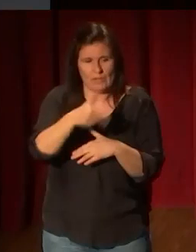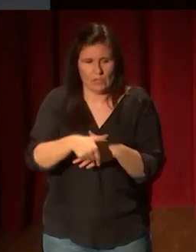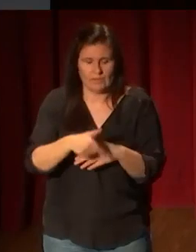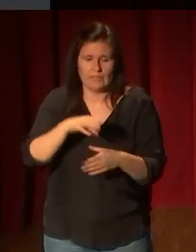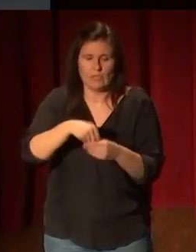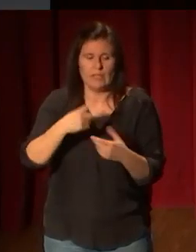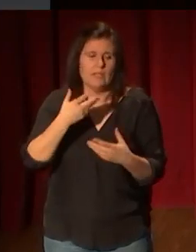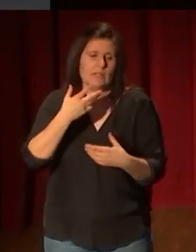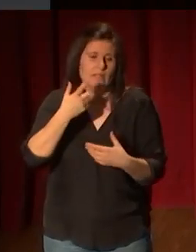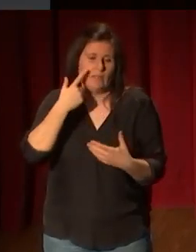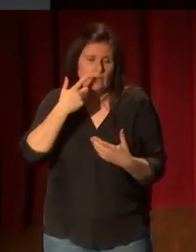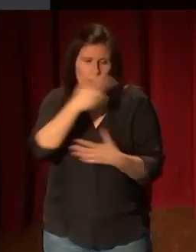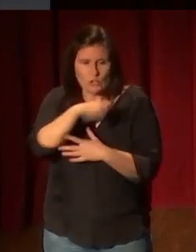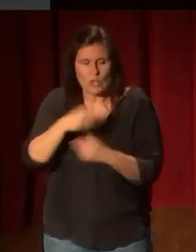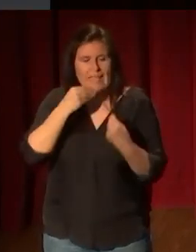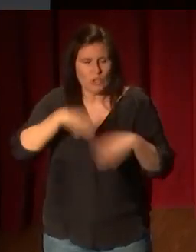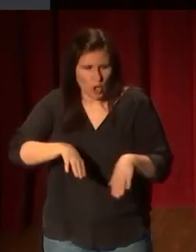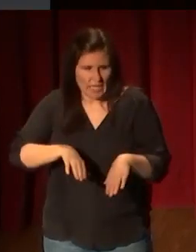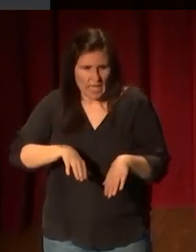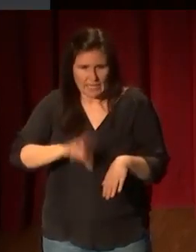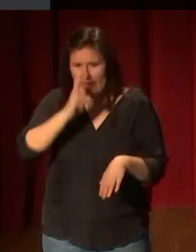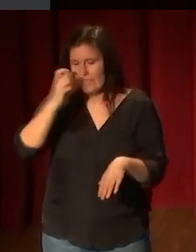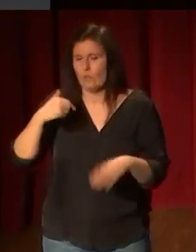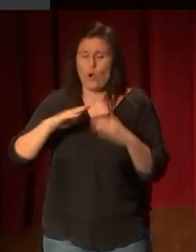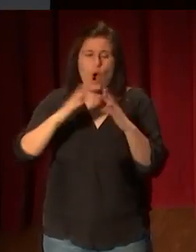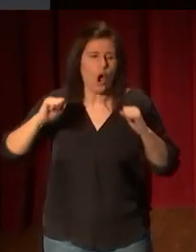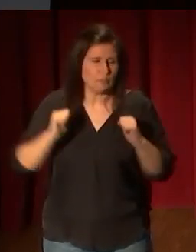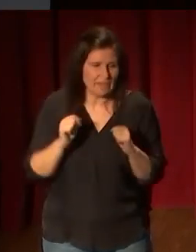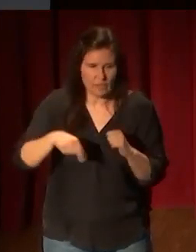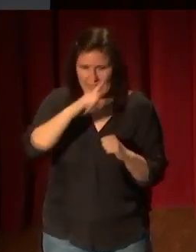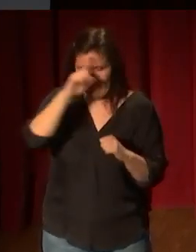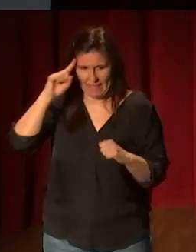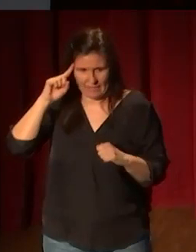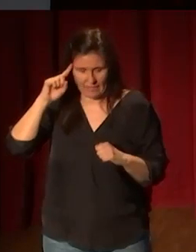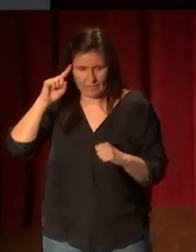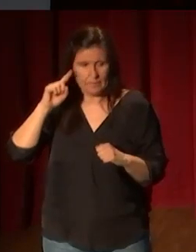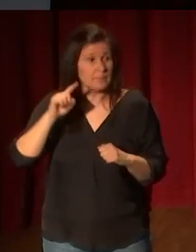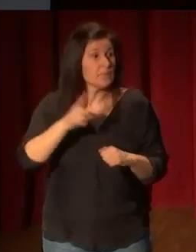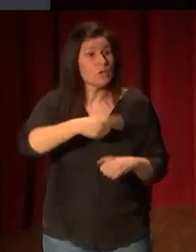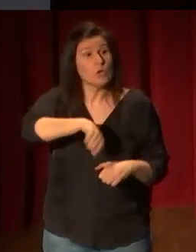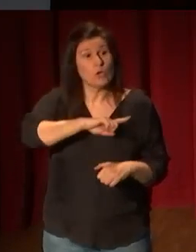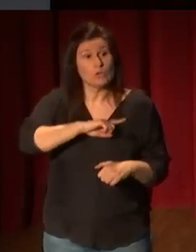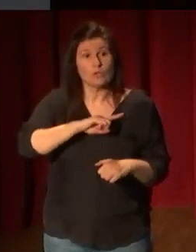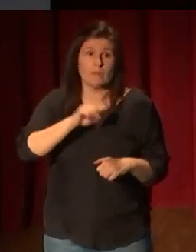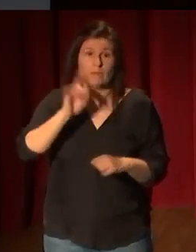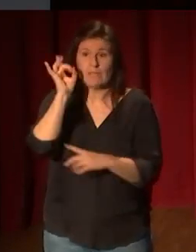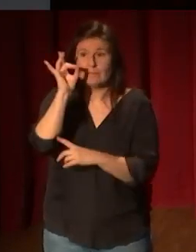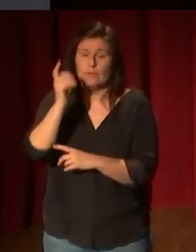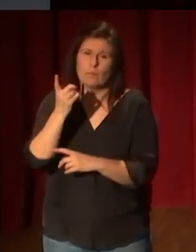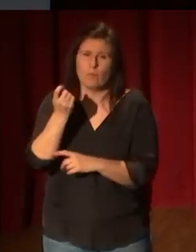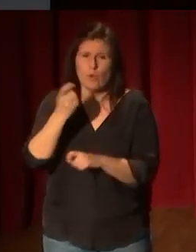museo de historia el antiguo museo municipal en el hospicio en el viejo oficio de madrid y vamos a ver nosotros quizá una de las